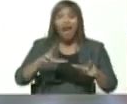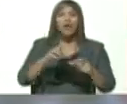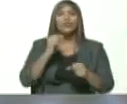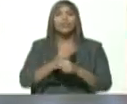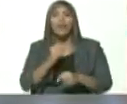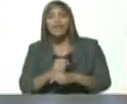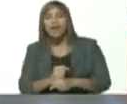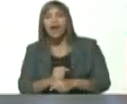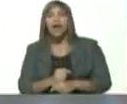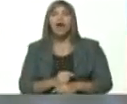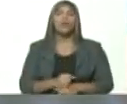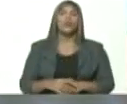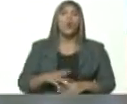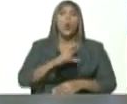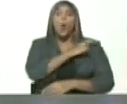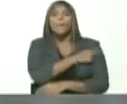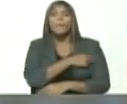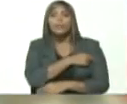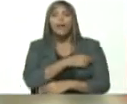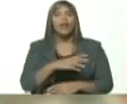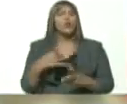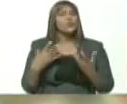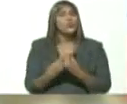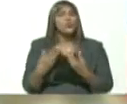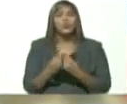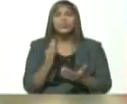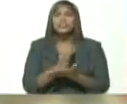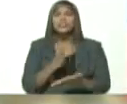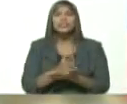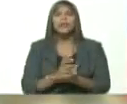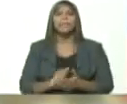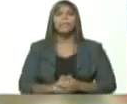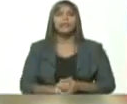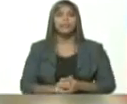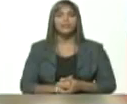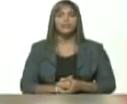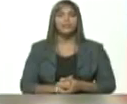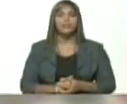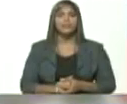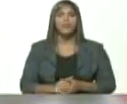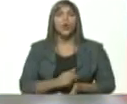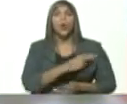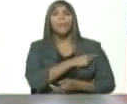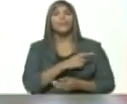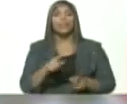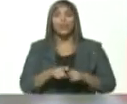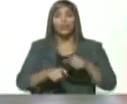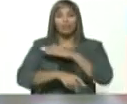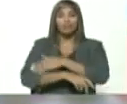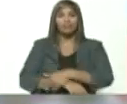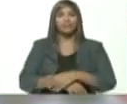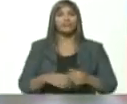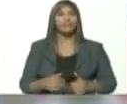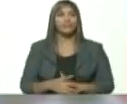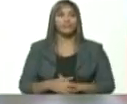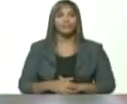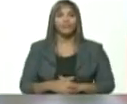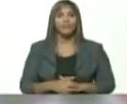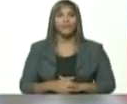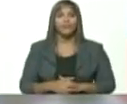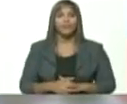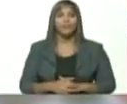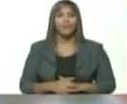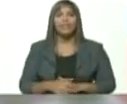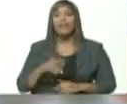los ambulatorios, juntos, juntos. Ahí están, por ejemplo, en el ambulatorio Beata Carmen Rendiles. Y ahí